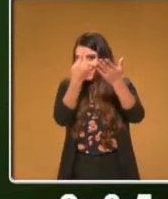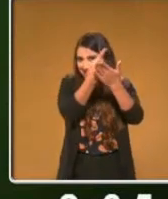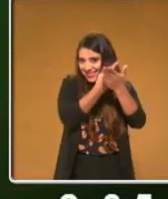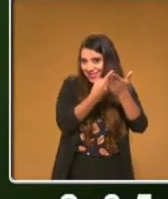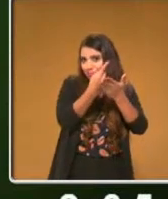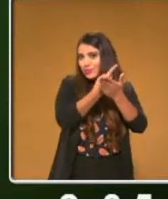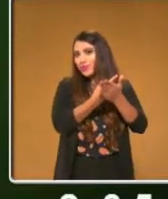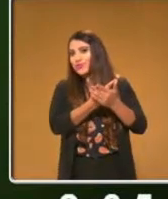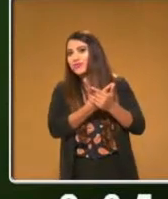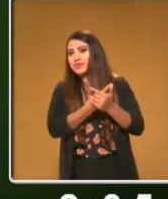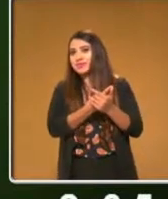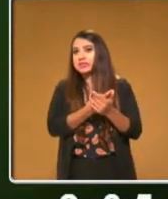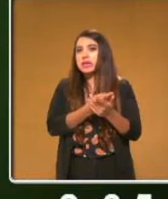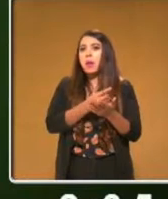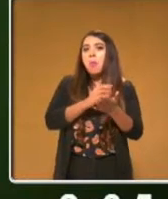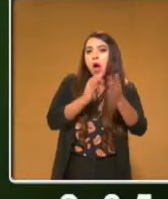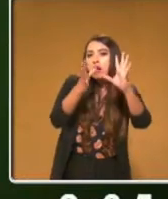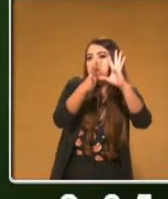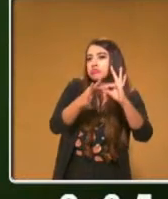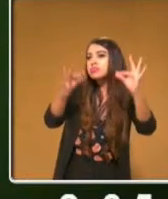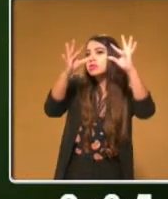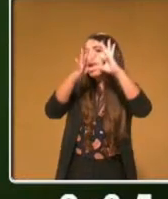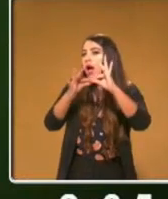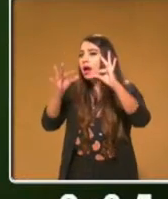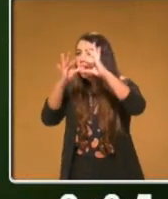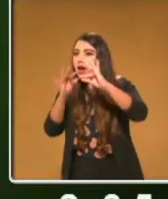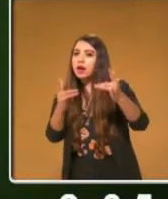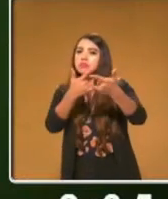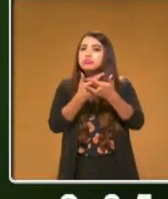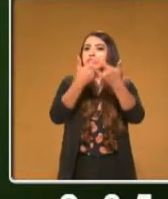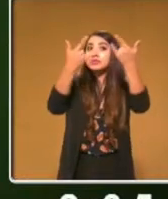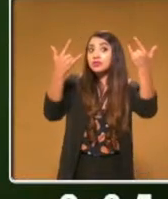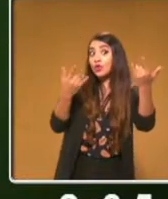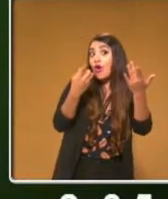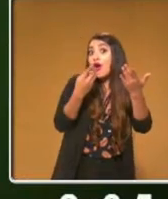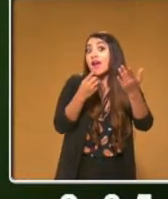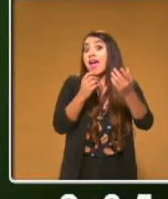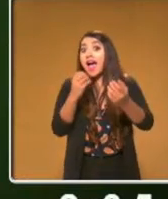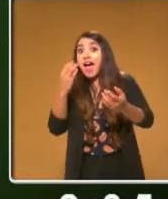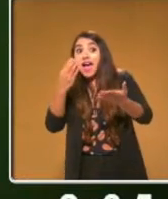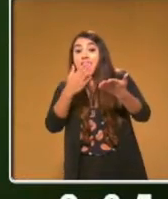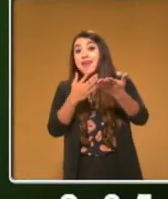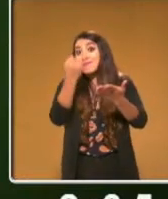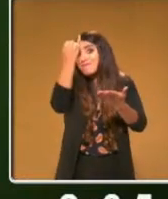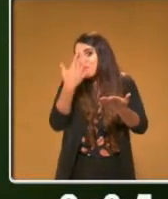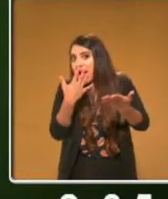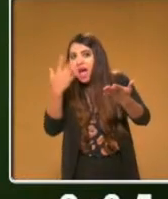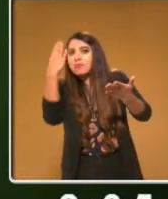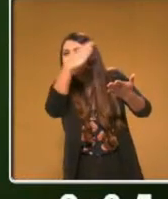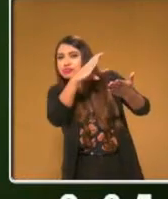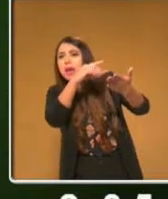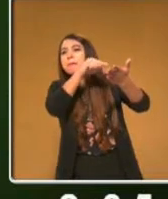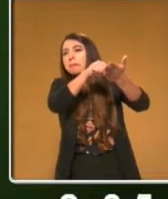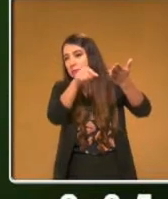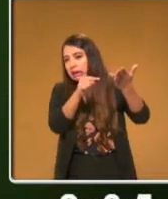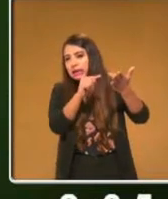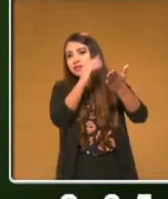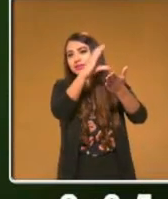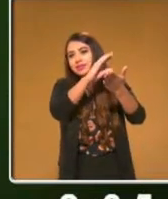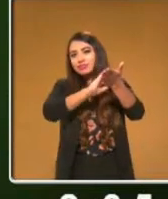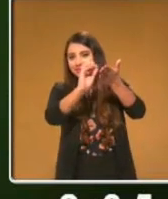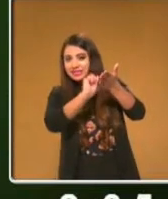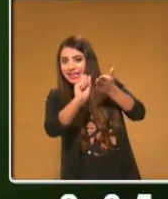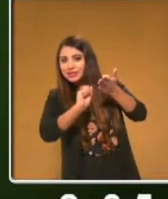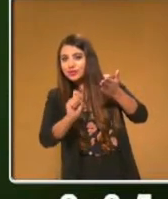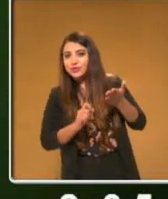historia mediante imágenes y texto, el cual casi siempre va encerrado en